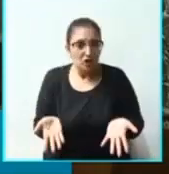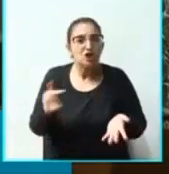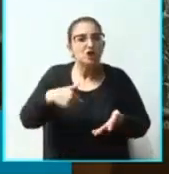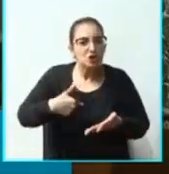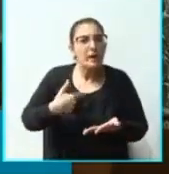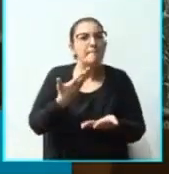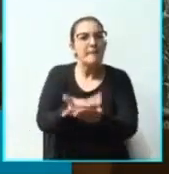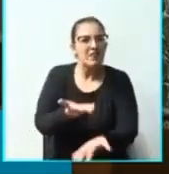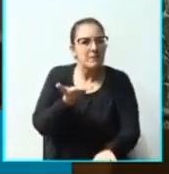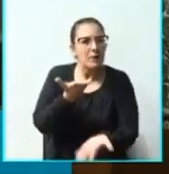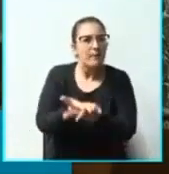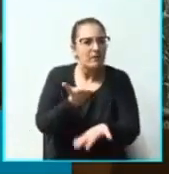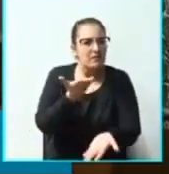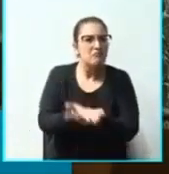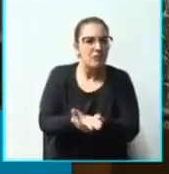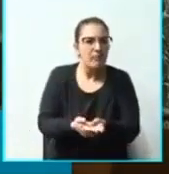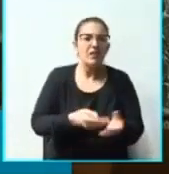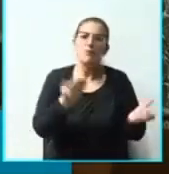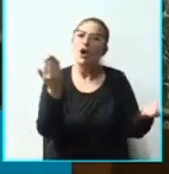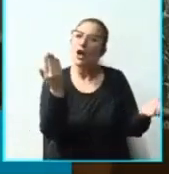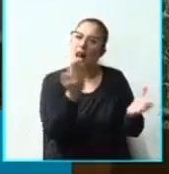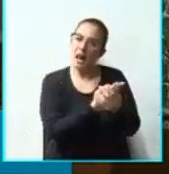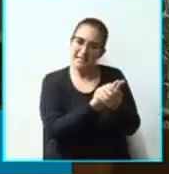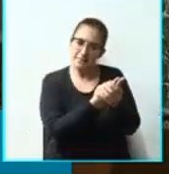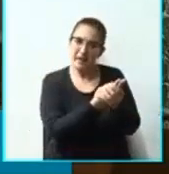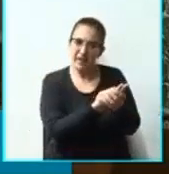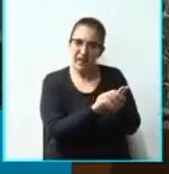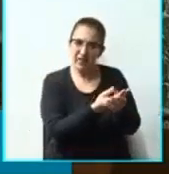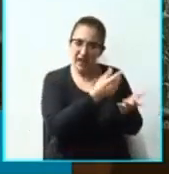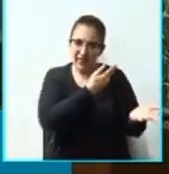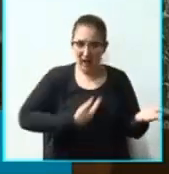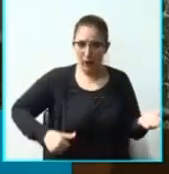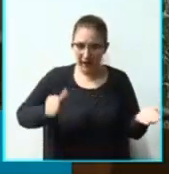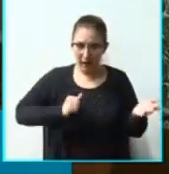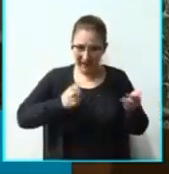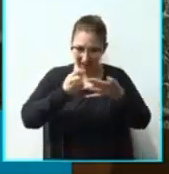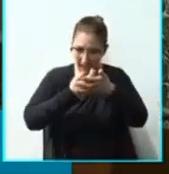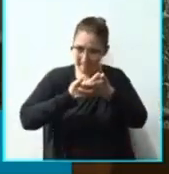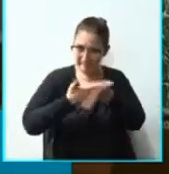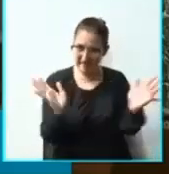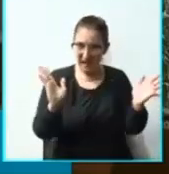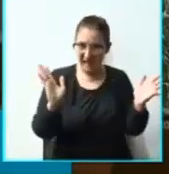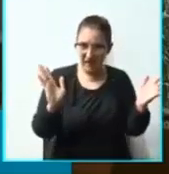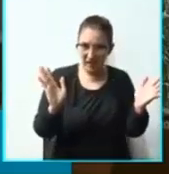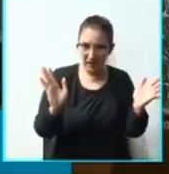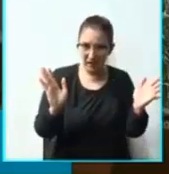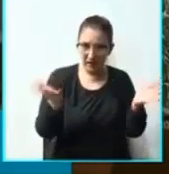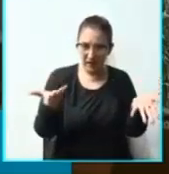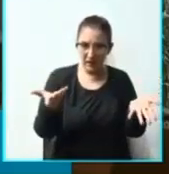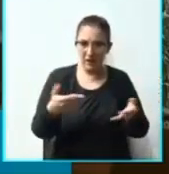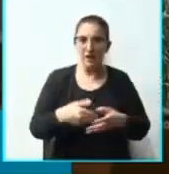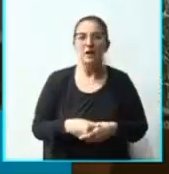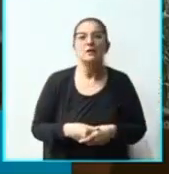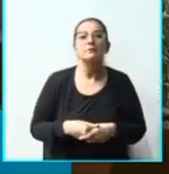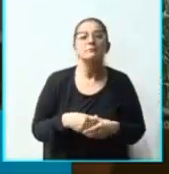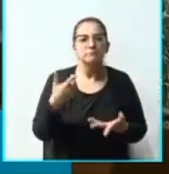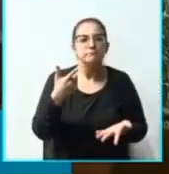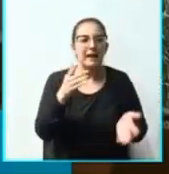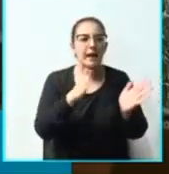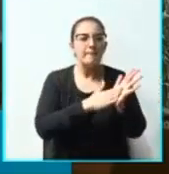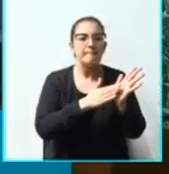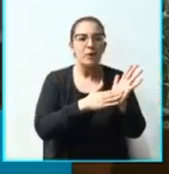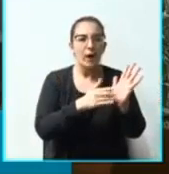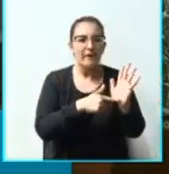reclamando la apertura de todos y cada uno de los archivos de la dictadura para tener sobradas